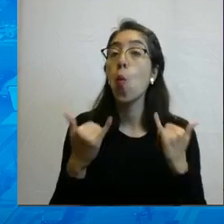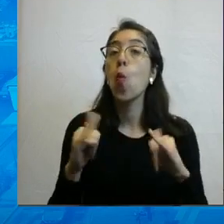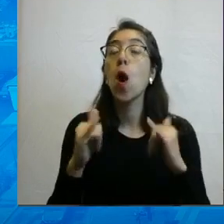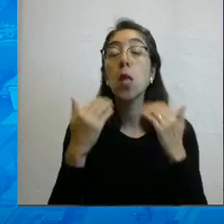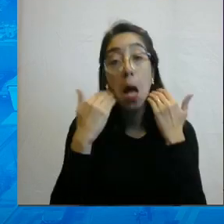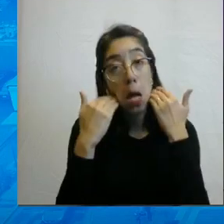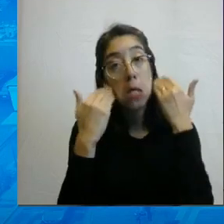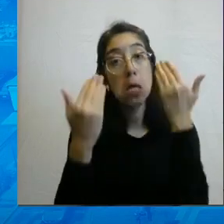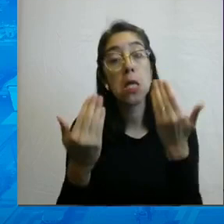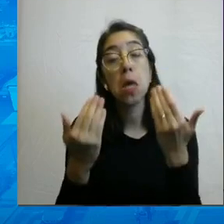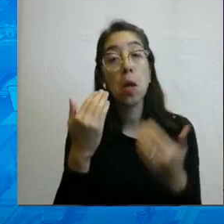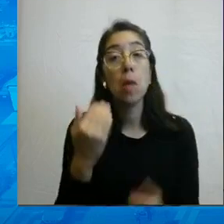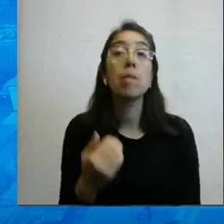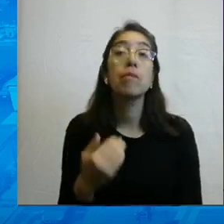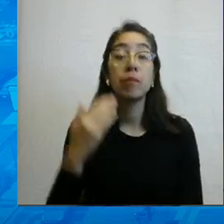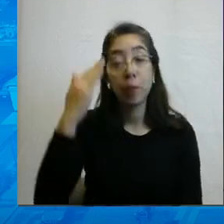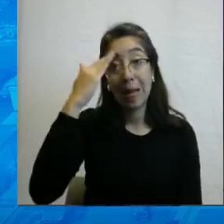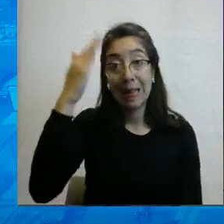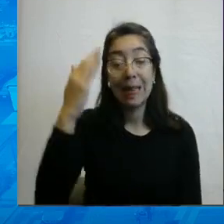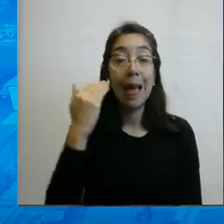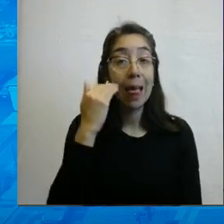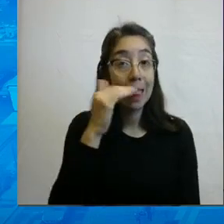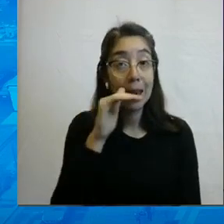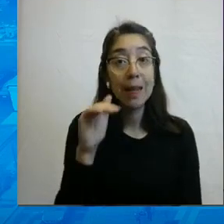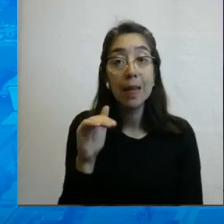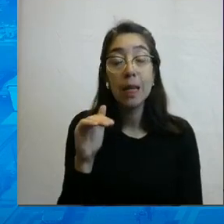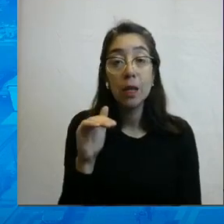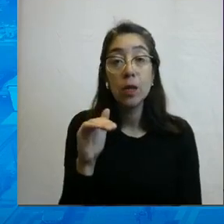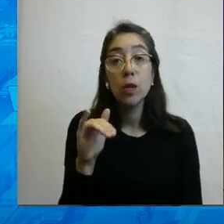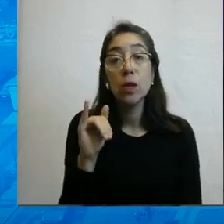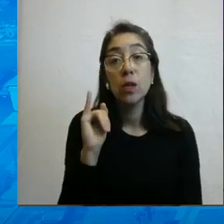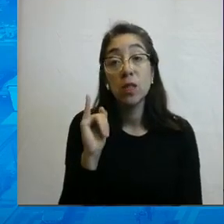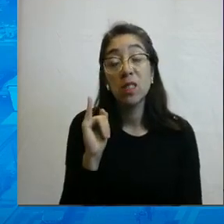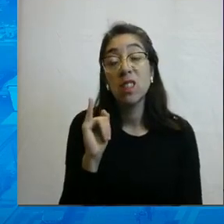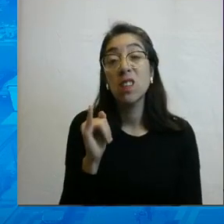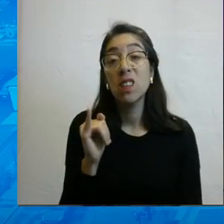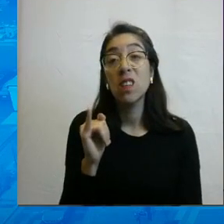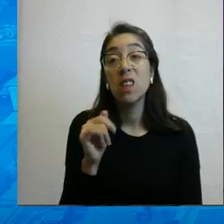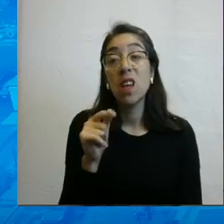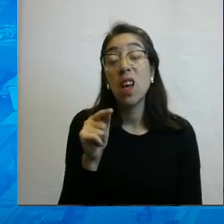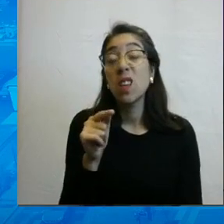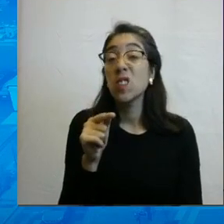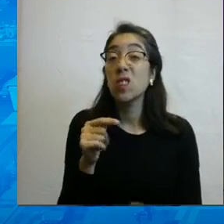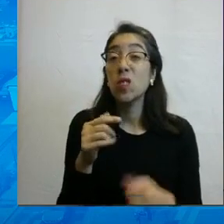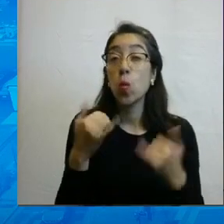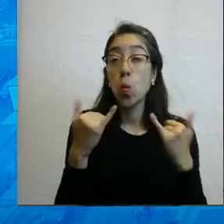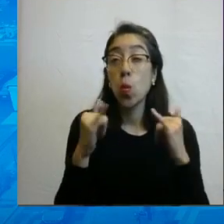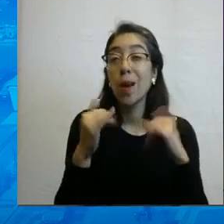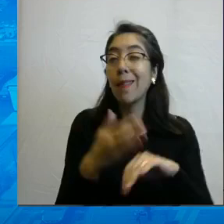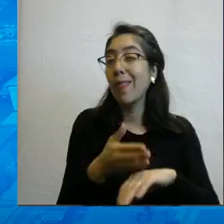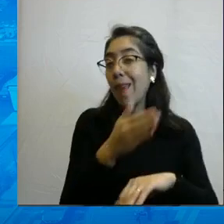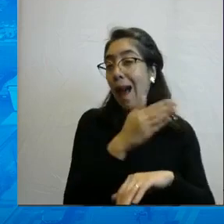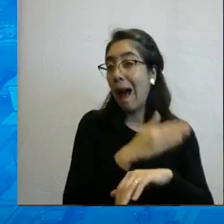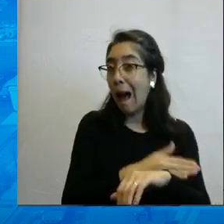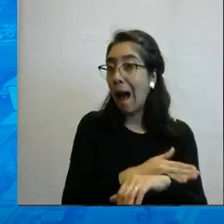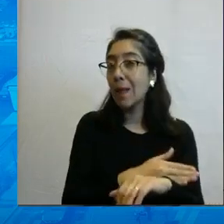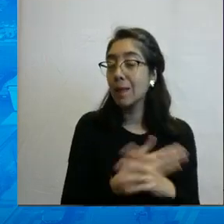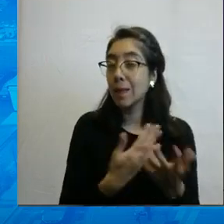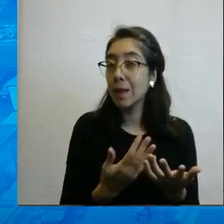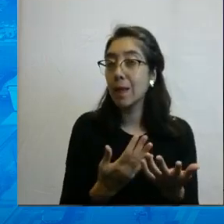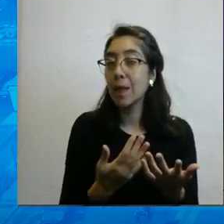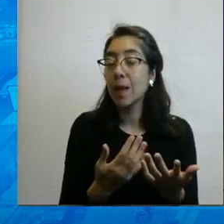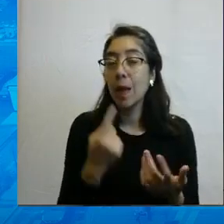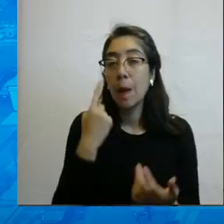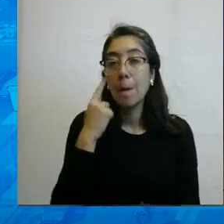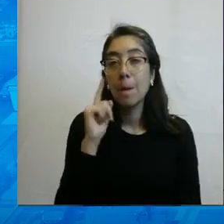todos escuchamos y comprendimos que se iban a regalar los juguetes de años anteriores, no se entiende bien la clasificación de los años que le